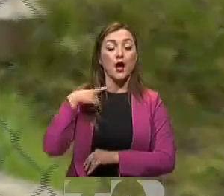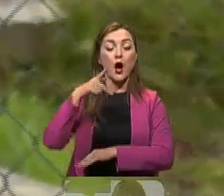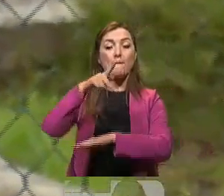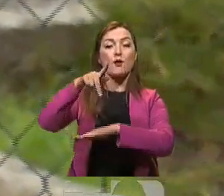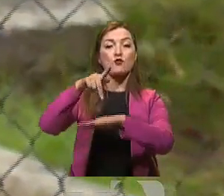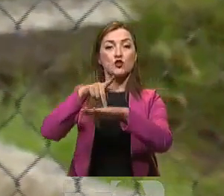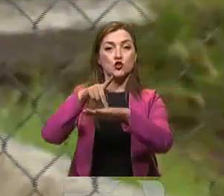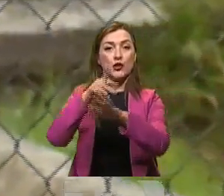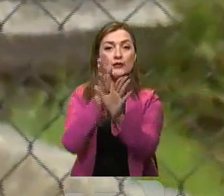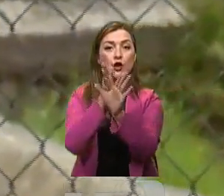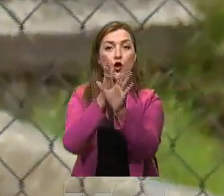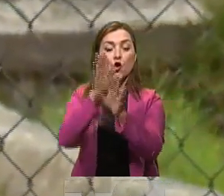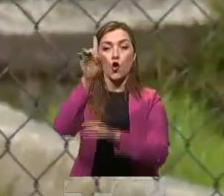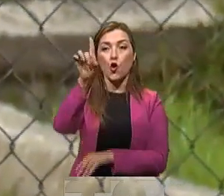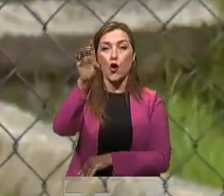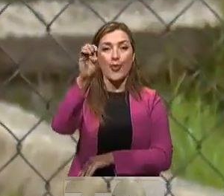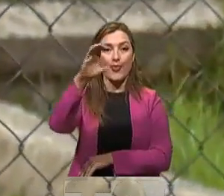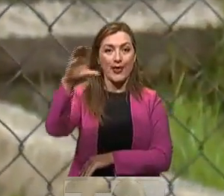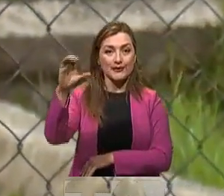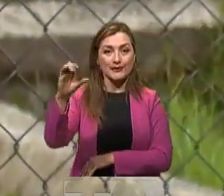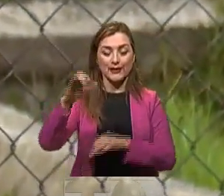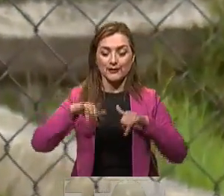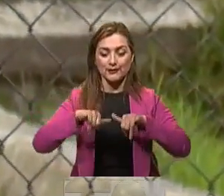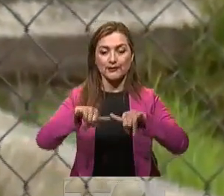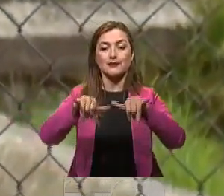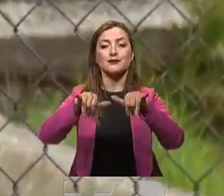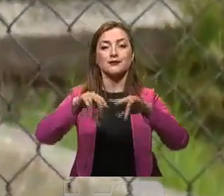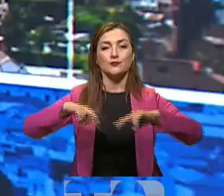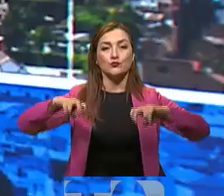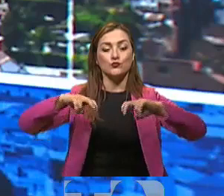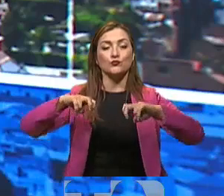DSE y continúan las investigaciones.